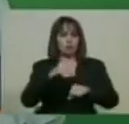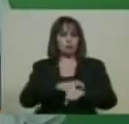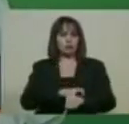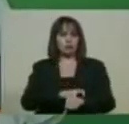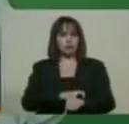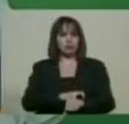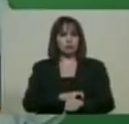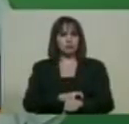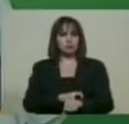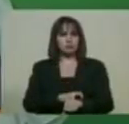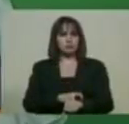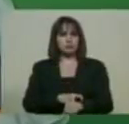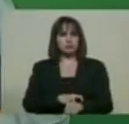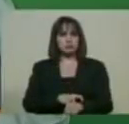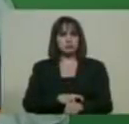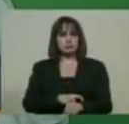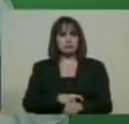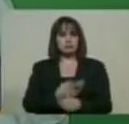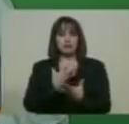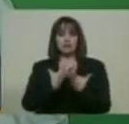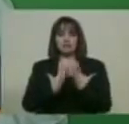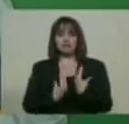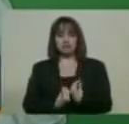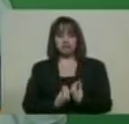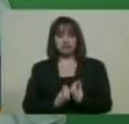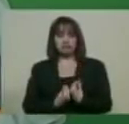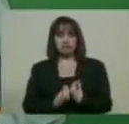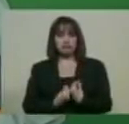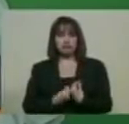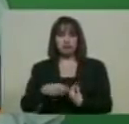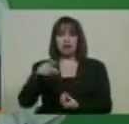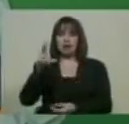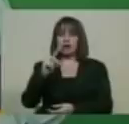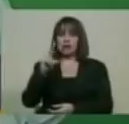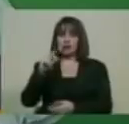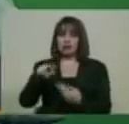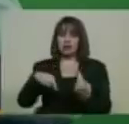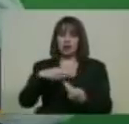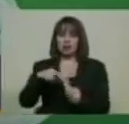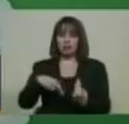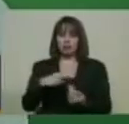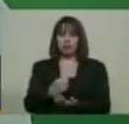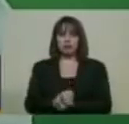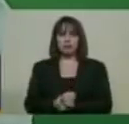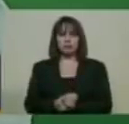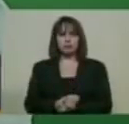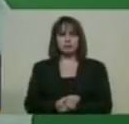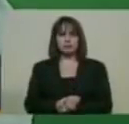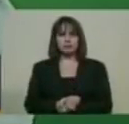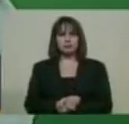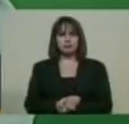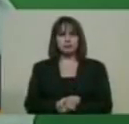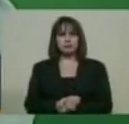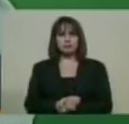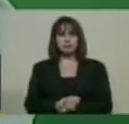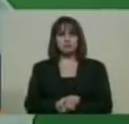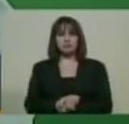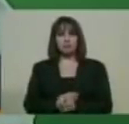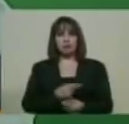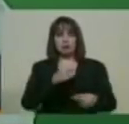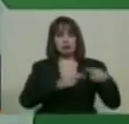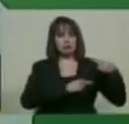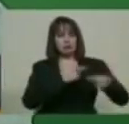triste, gris, de la República. Fue una década sin esperanza.